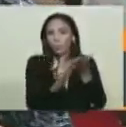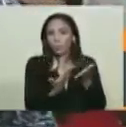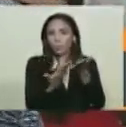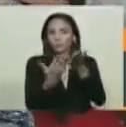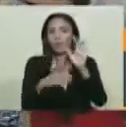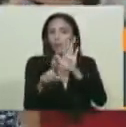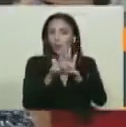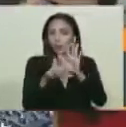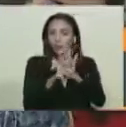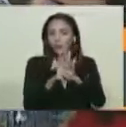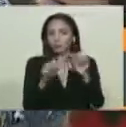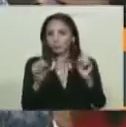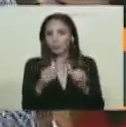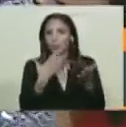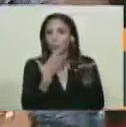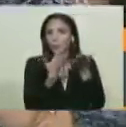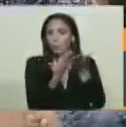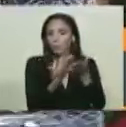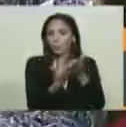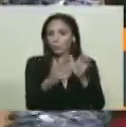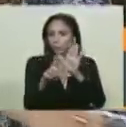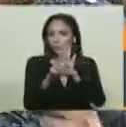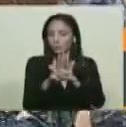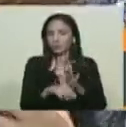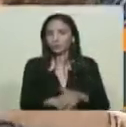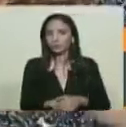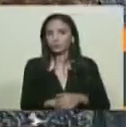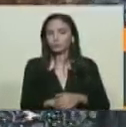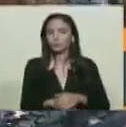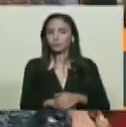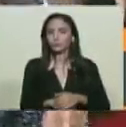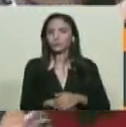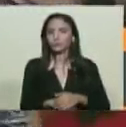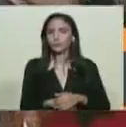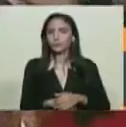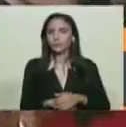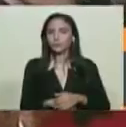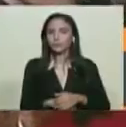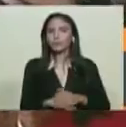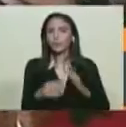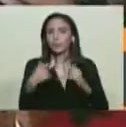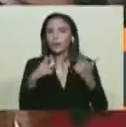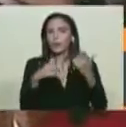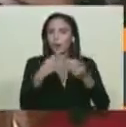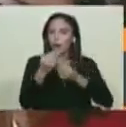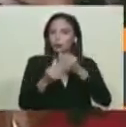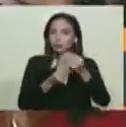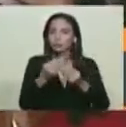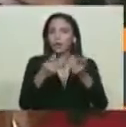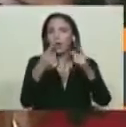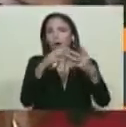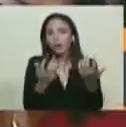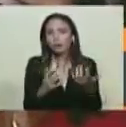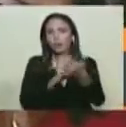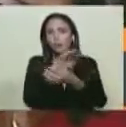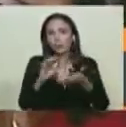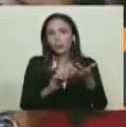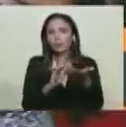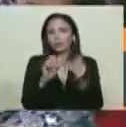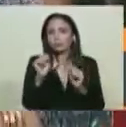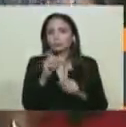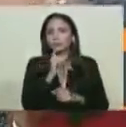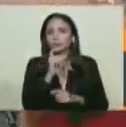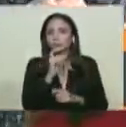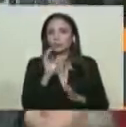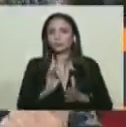leyes para navegar en este escenario de dificultades. Y